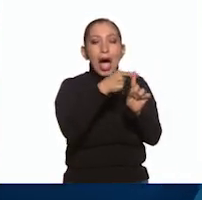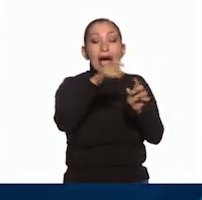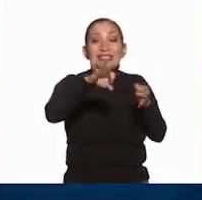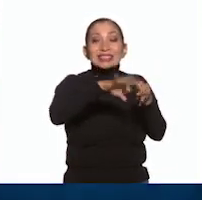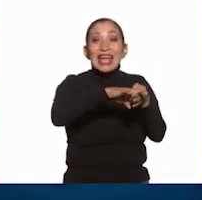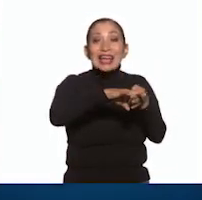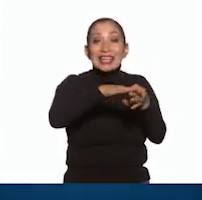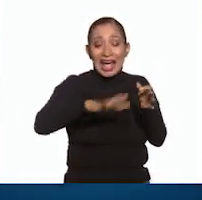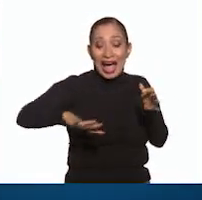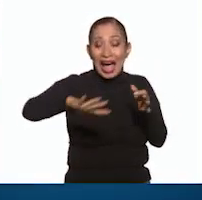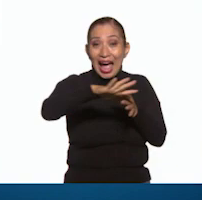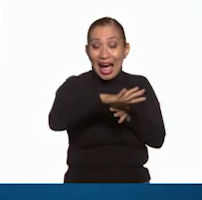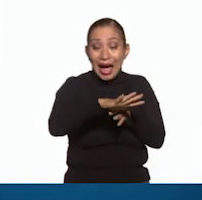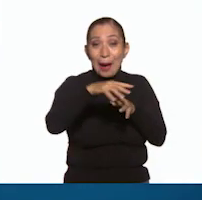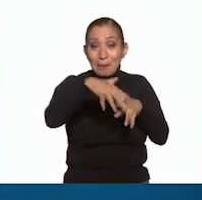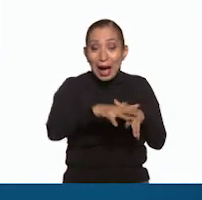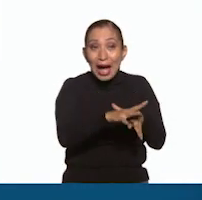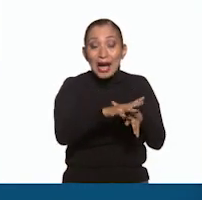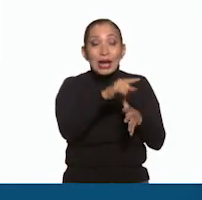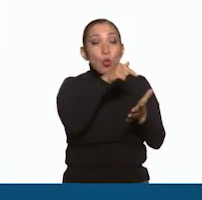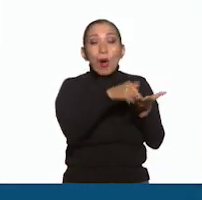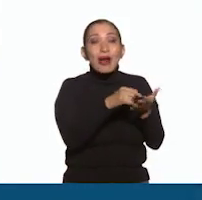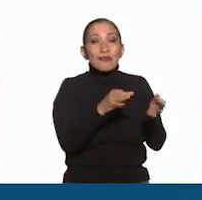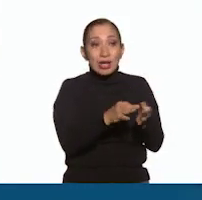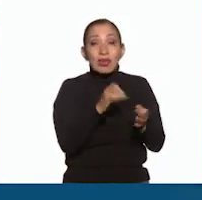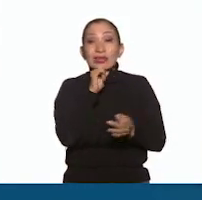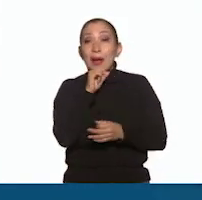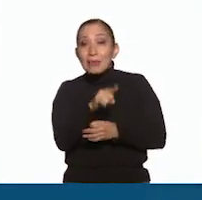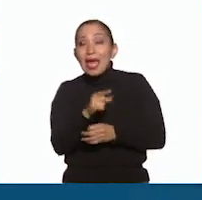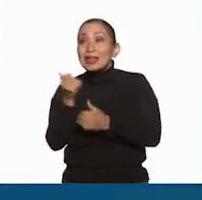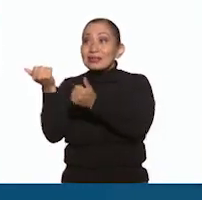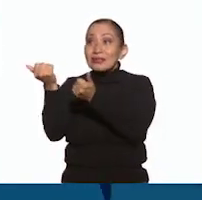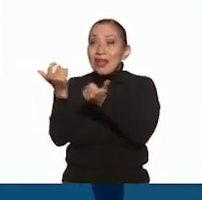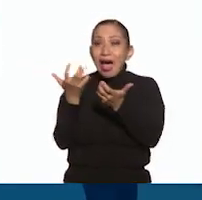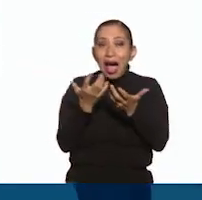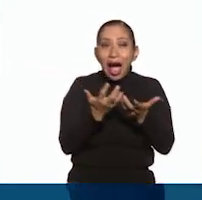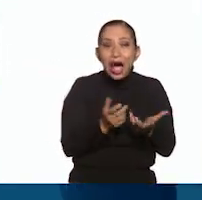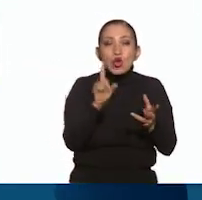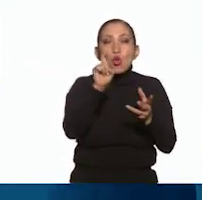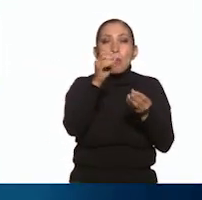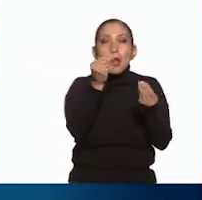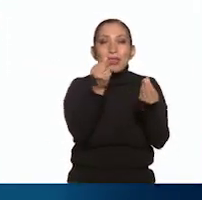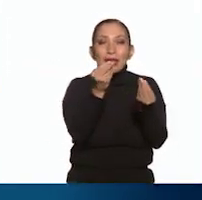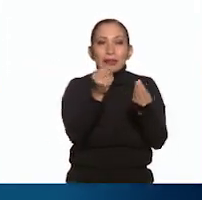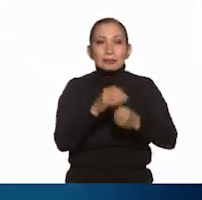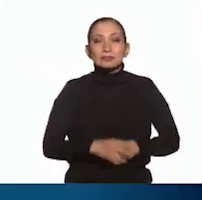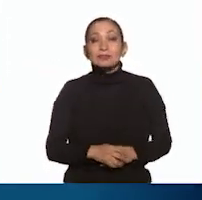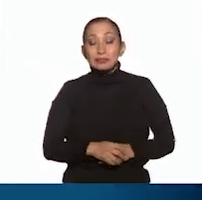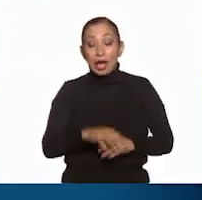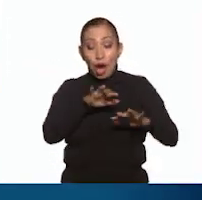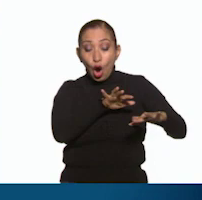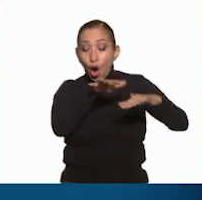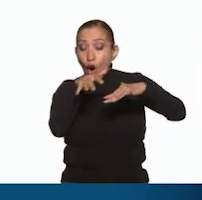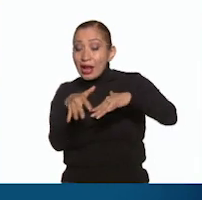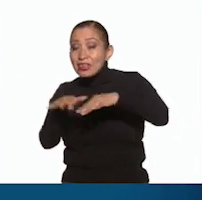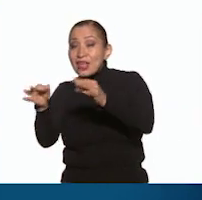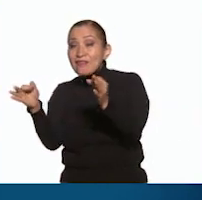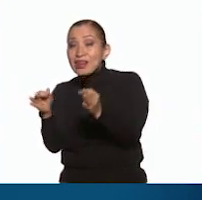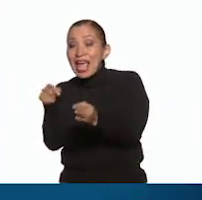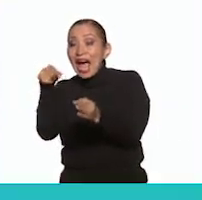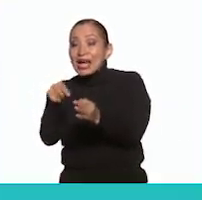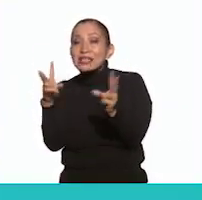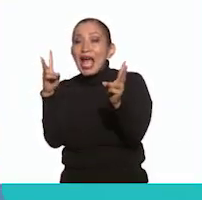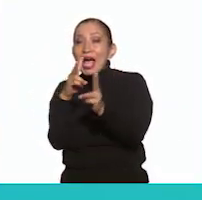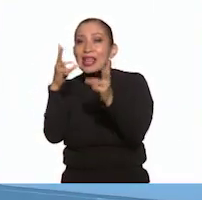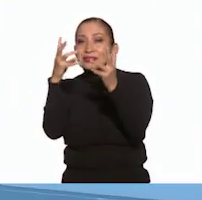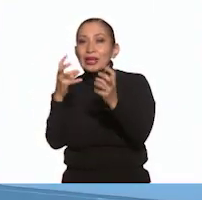costeras localizadas en regiones frías. Además, traen consigo humedad. Las corrientes frías producen aire